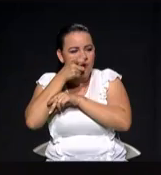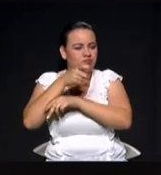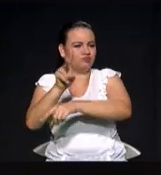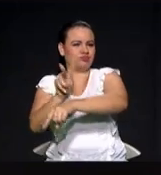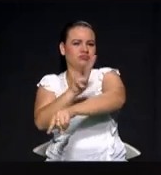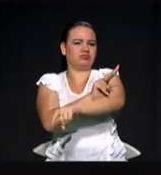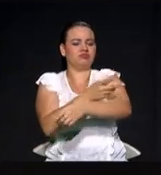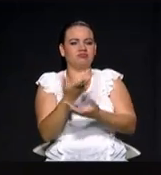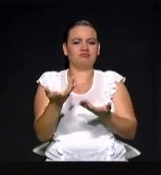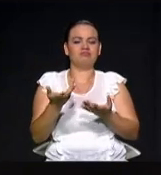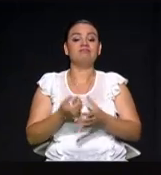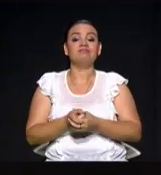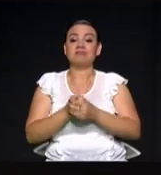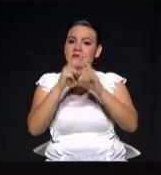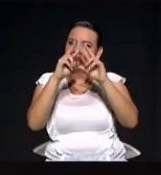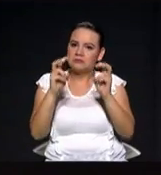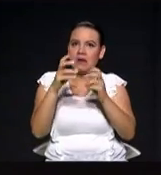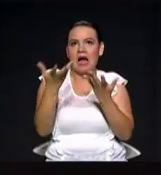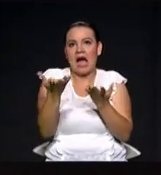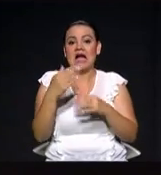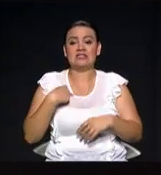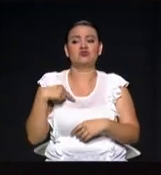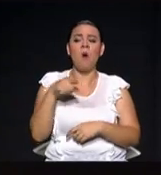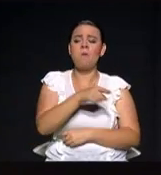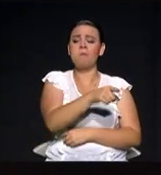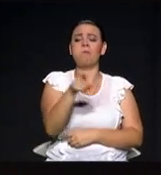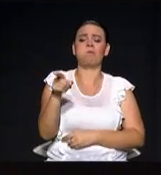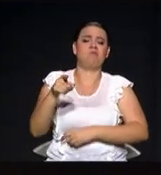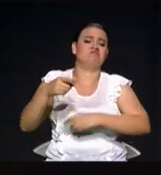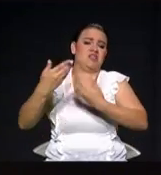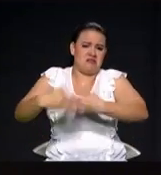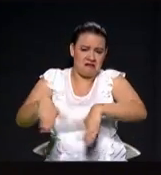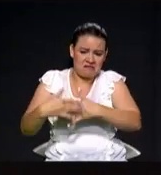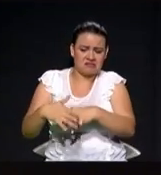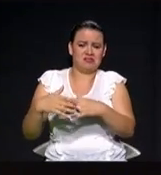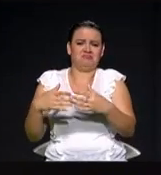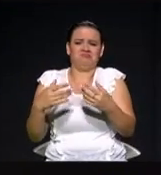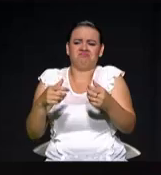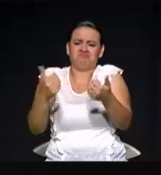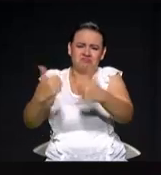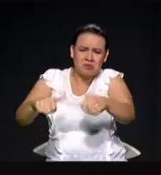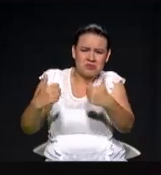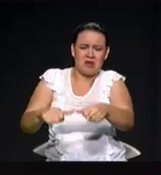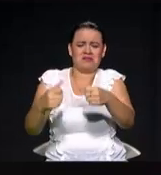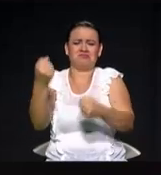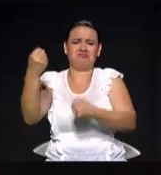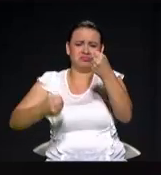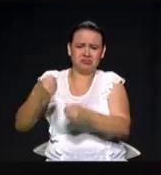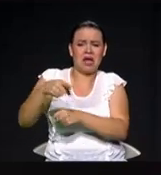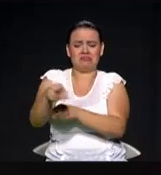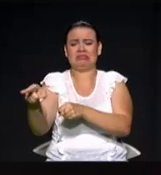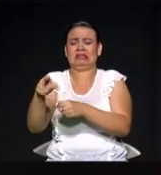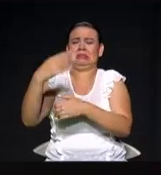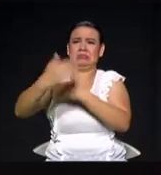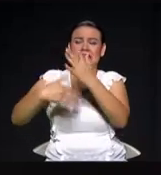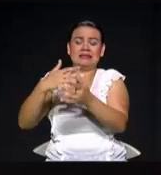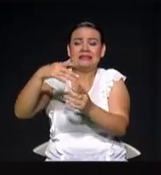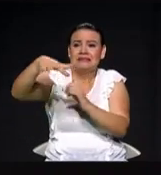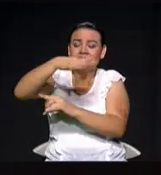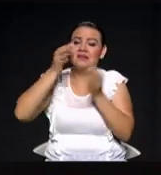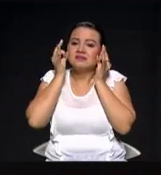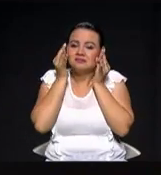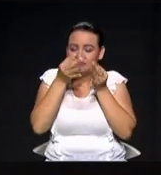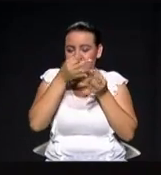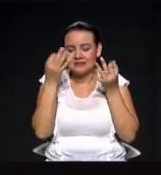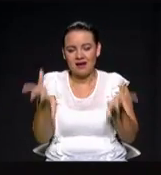nos podemos quedar con la cantidad de vehículos en las calles contaminando y he dicho además que dentro del impuesto vehicular el impuesto a